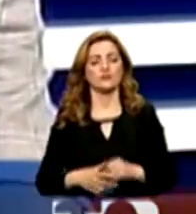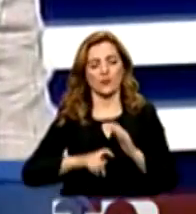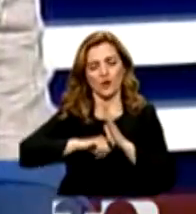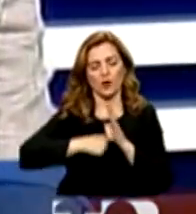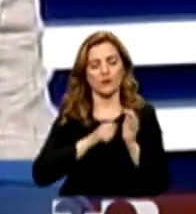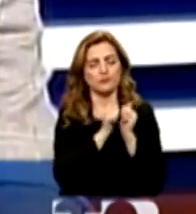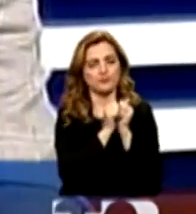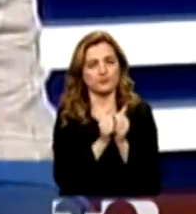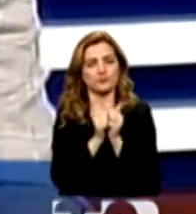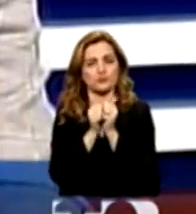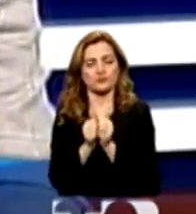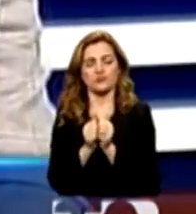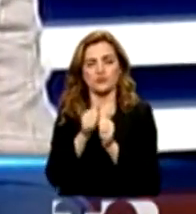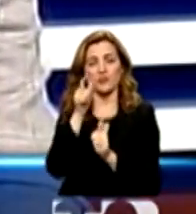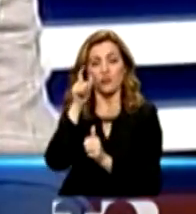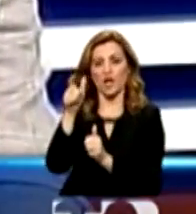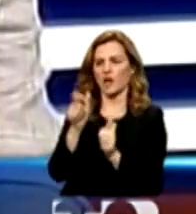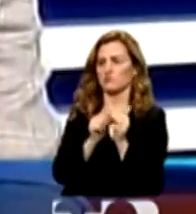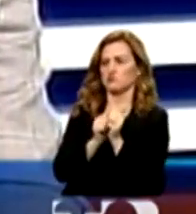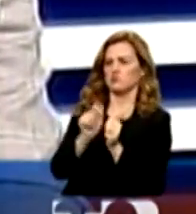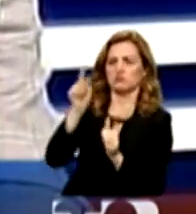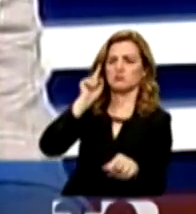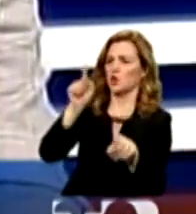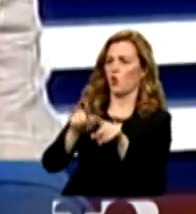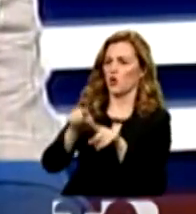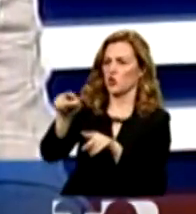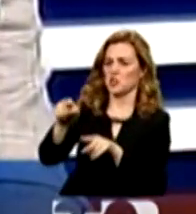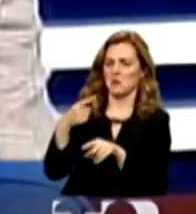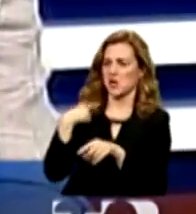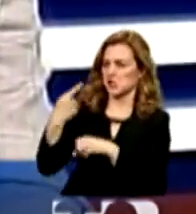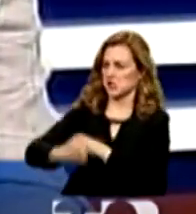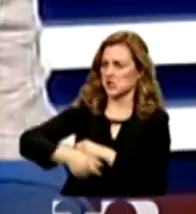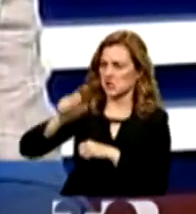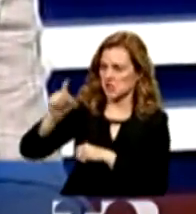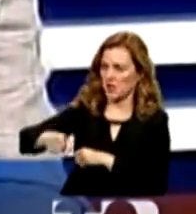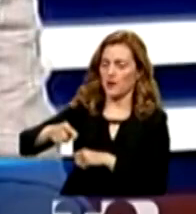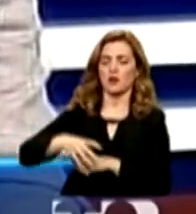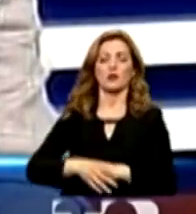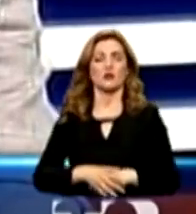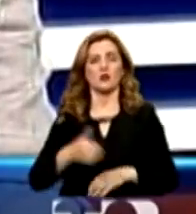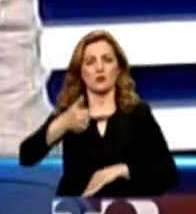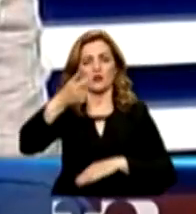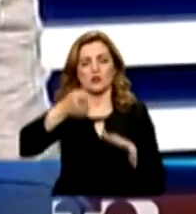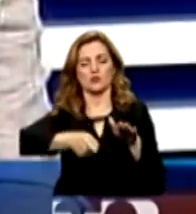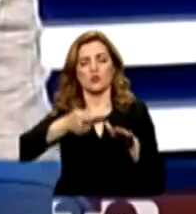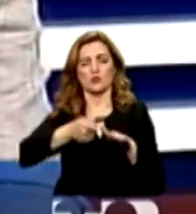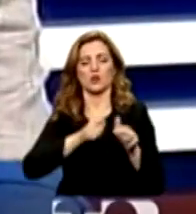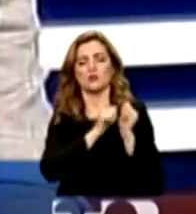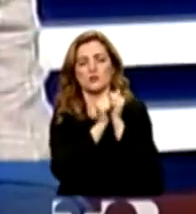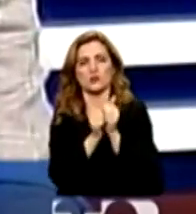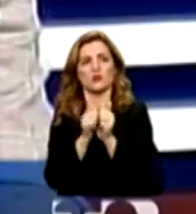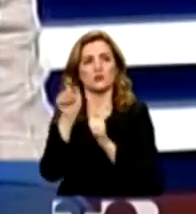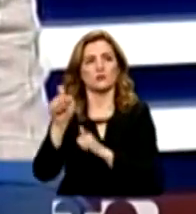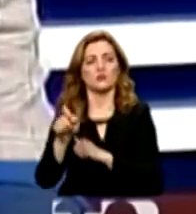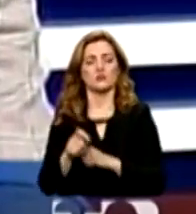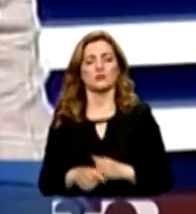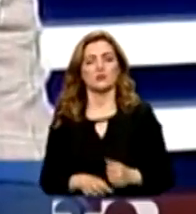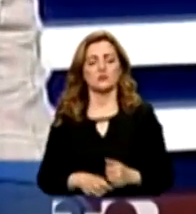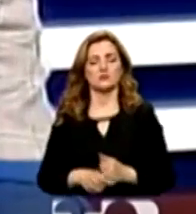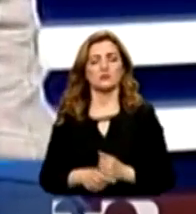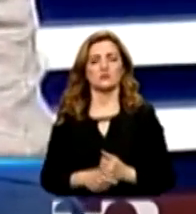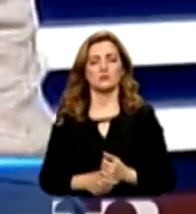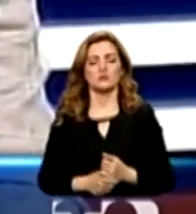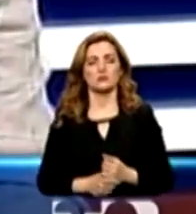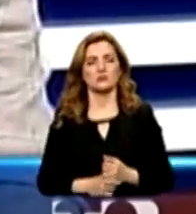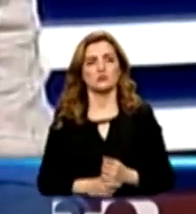acompañará esa apelación. Creo también que el Procurador del Estado debería acompañar las acciones judiciales que correspondan, de